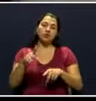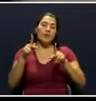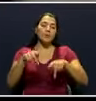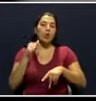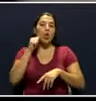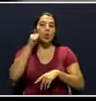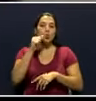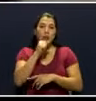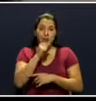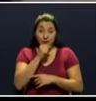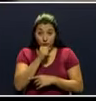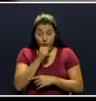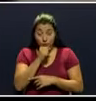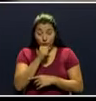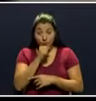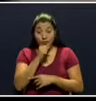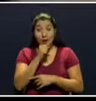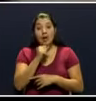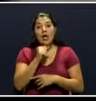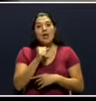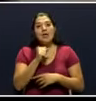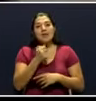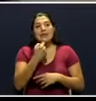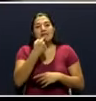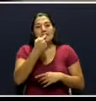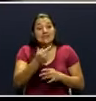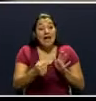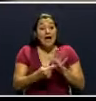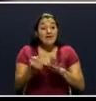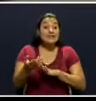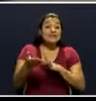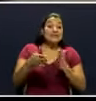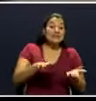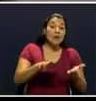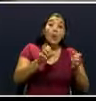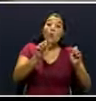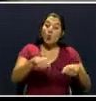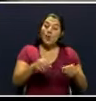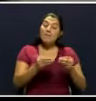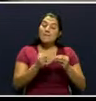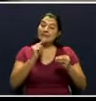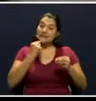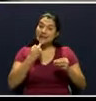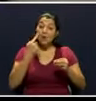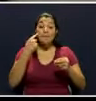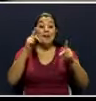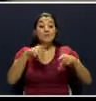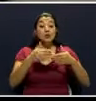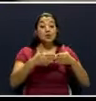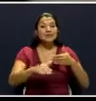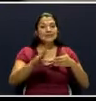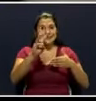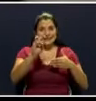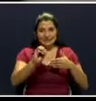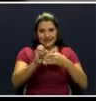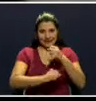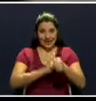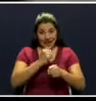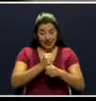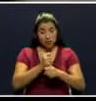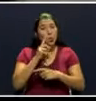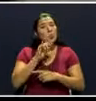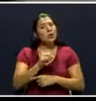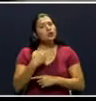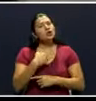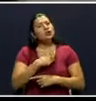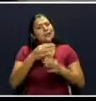que la mortalidad puede ser mucho más severa en la población mayor a los 60 años. Entonces, por eso nosotros hemos estado